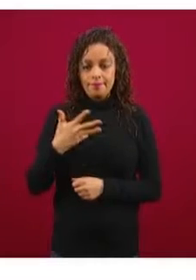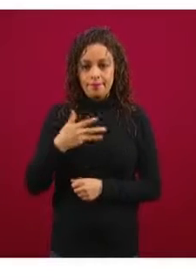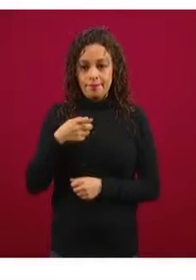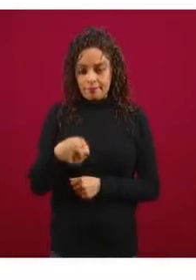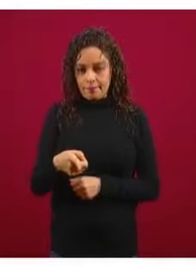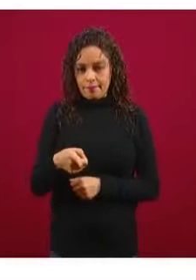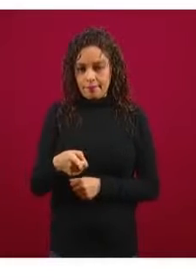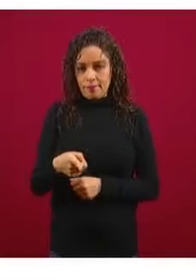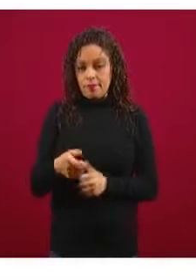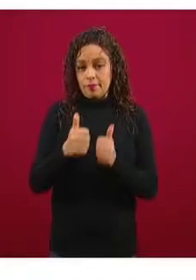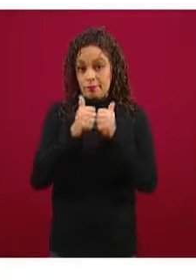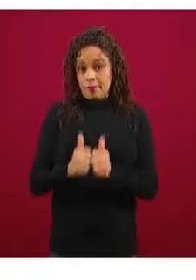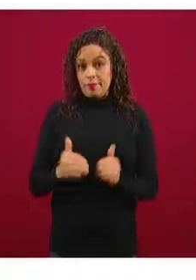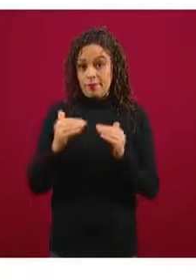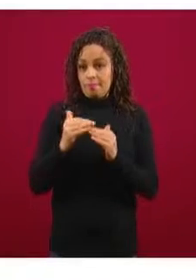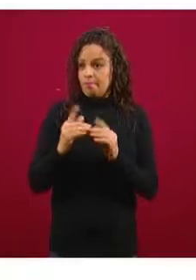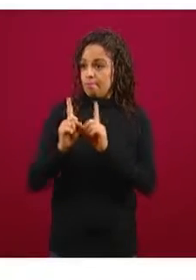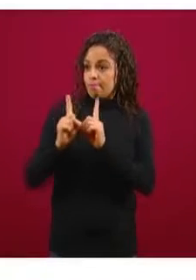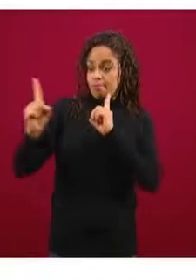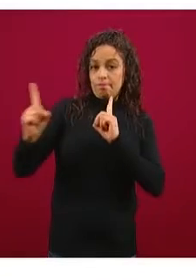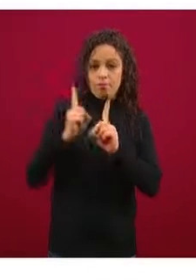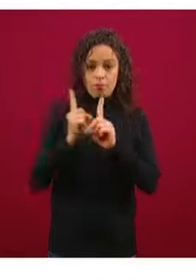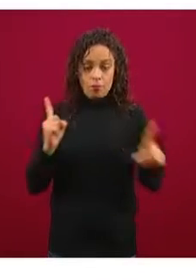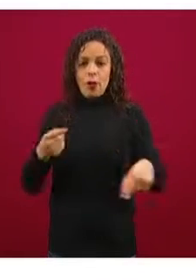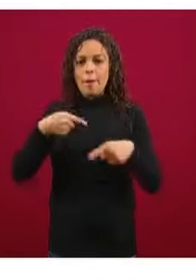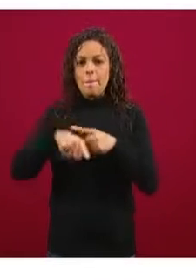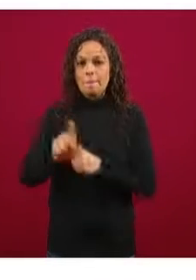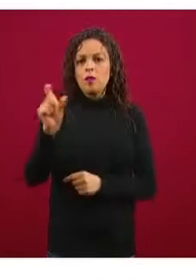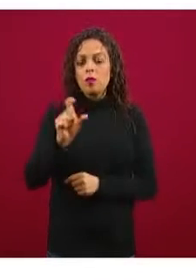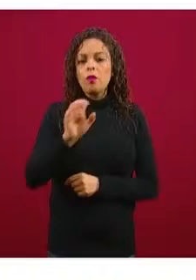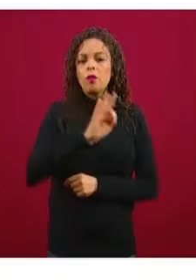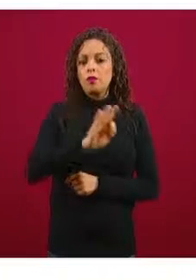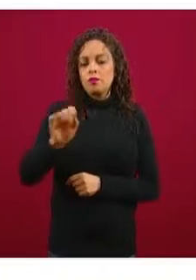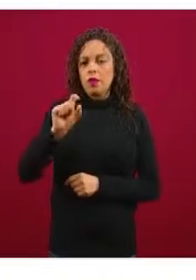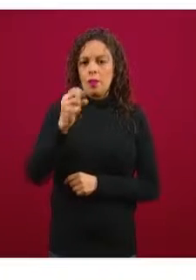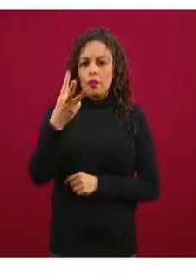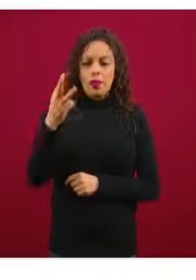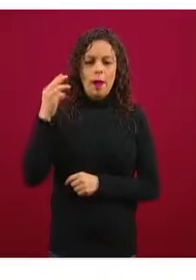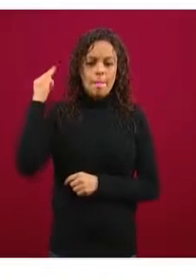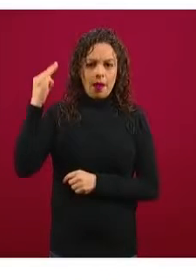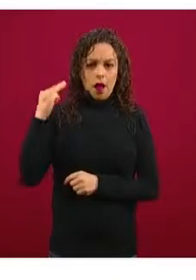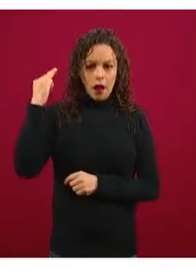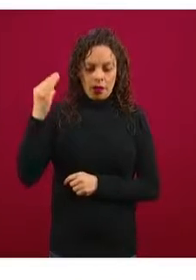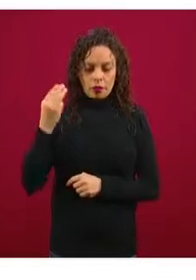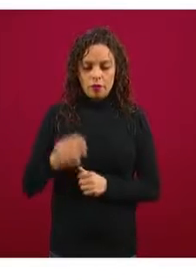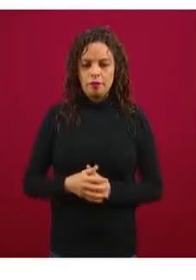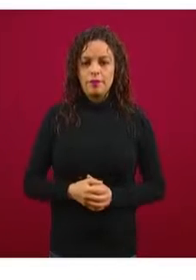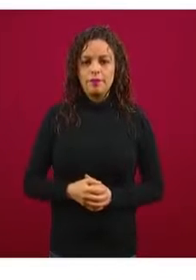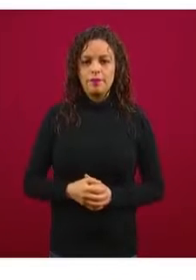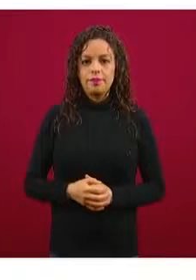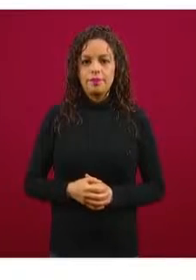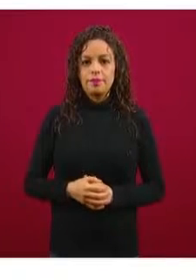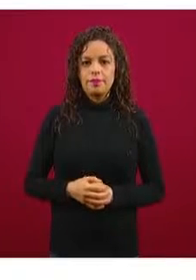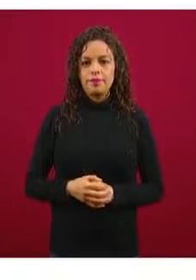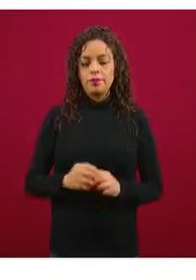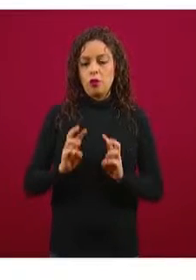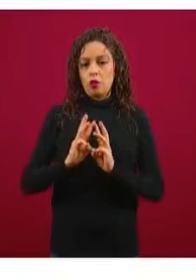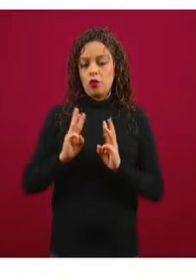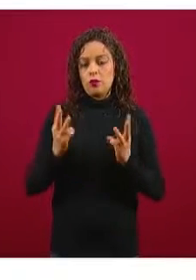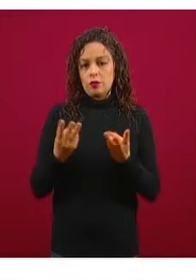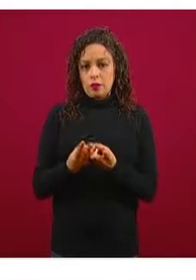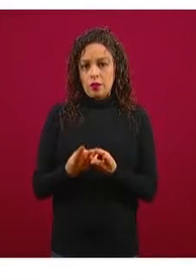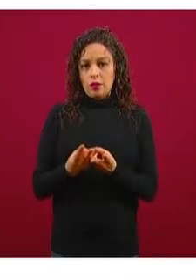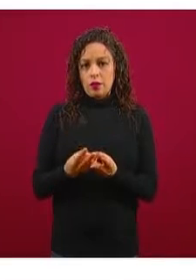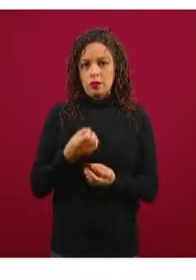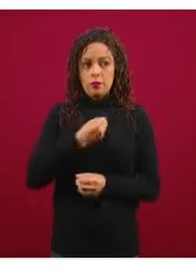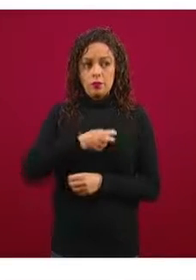Nacional de Sana Distancia inició el 23 de marzo, se formalizó con la disposición del Consejo de